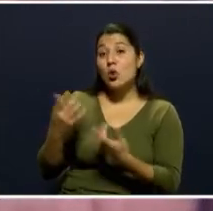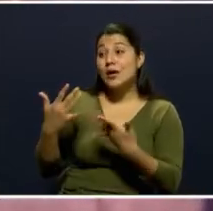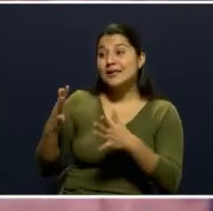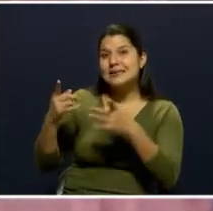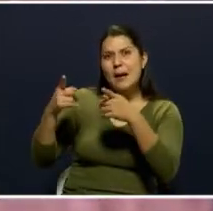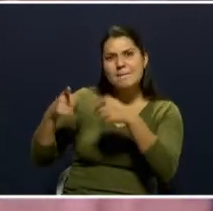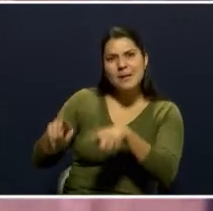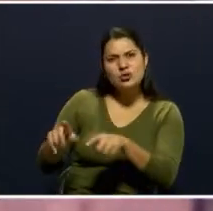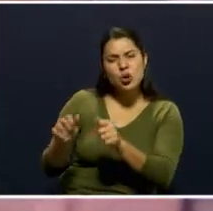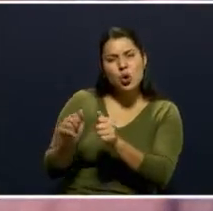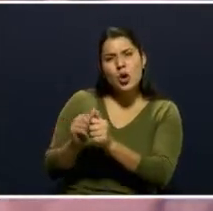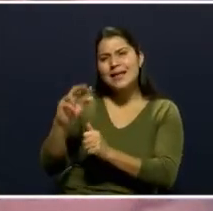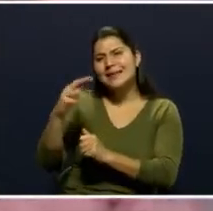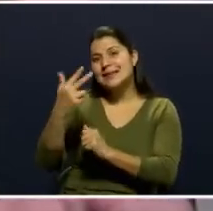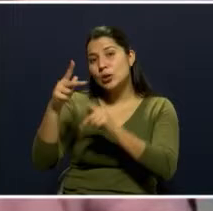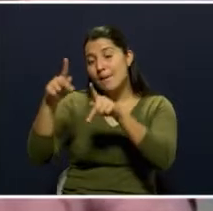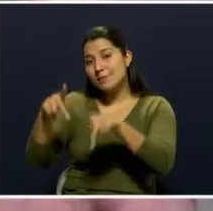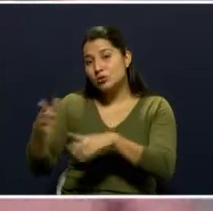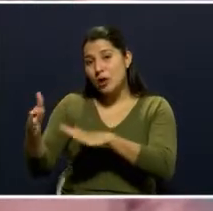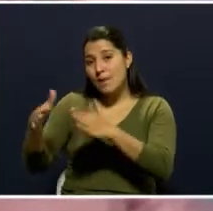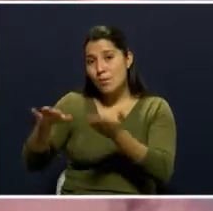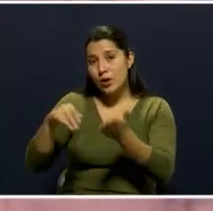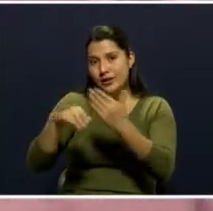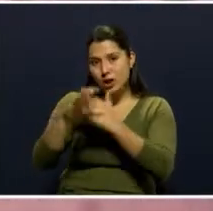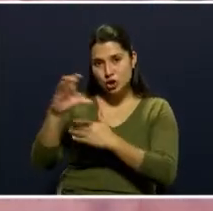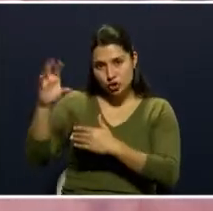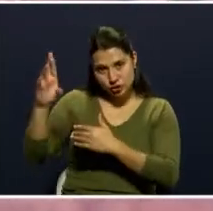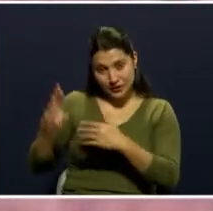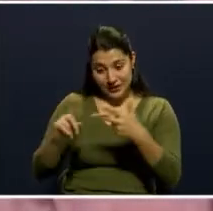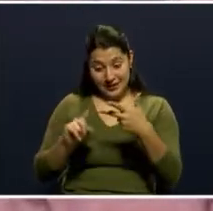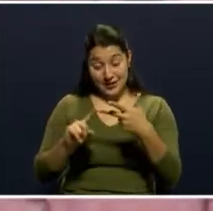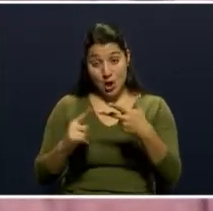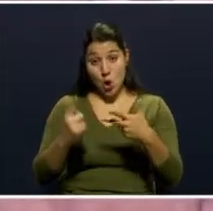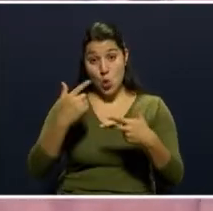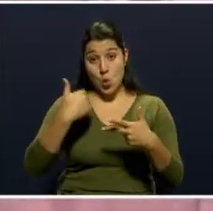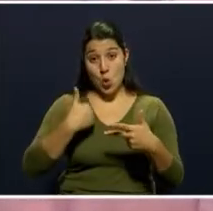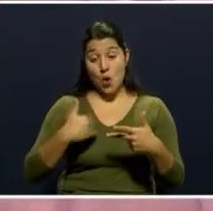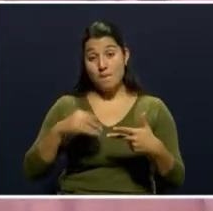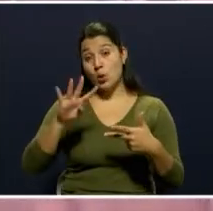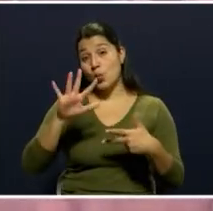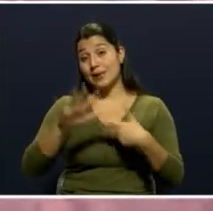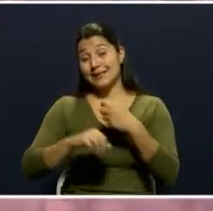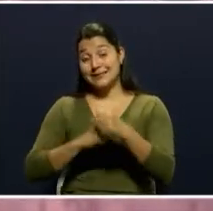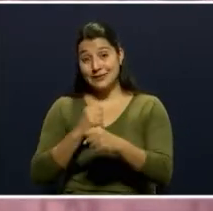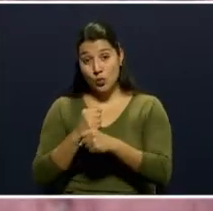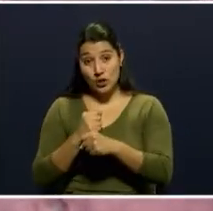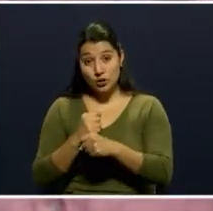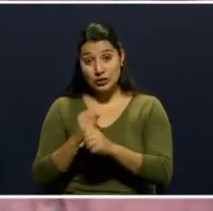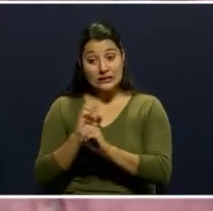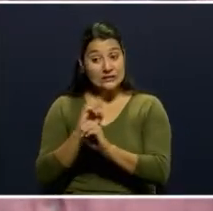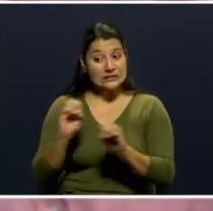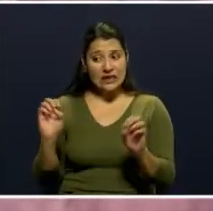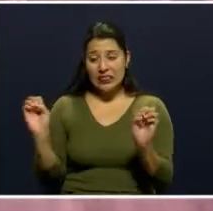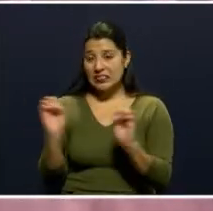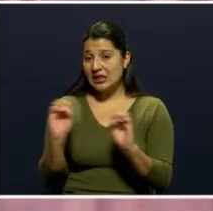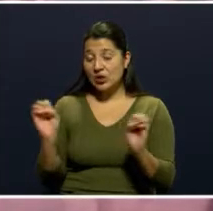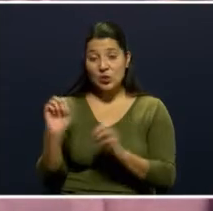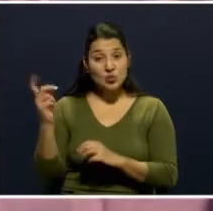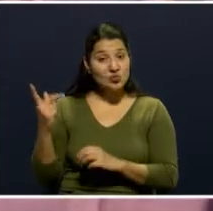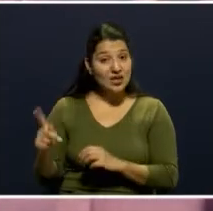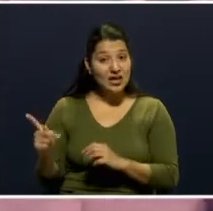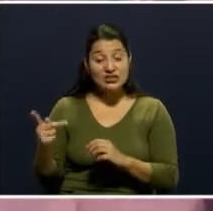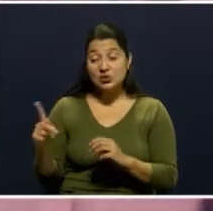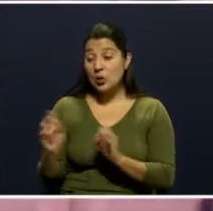tercera muerte en Costa Rica, que es un hombre, 45 años, sin enfermedades